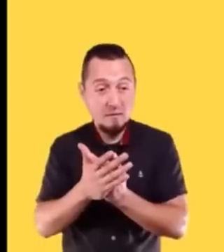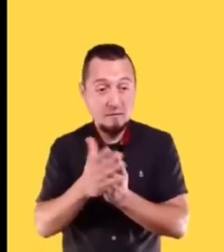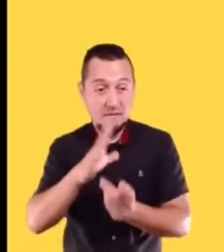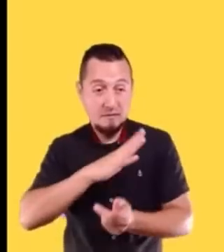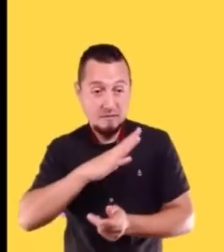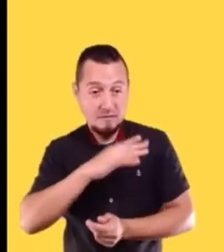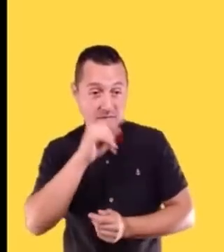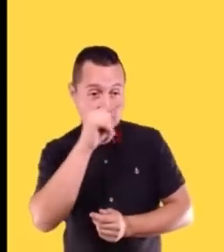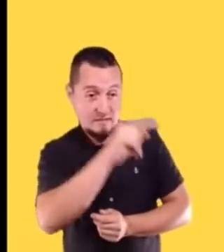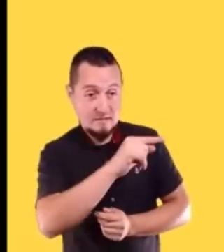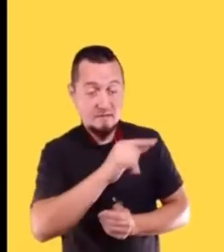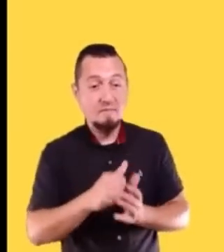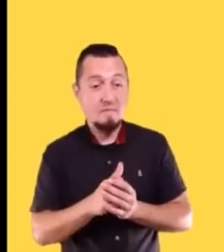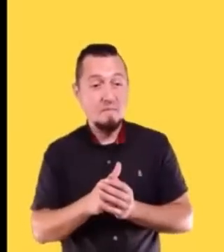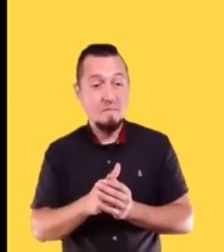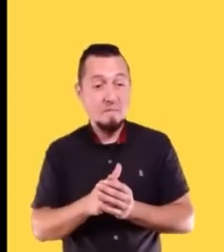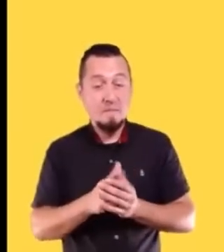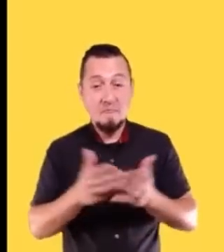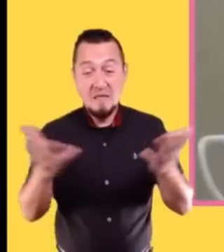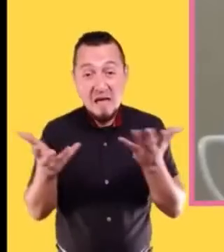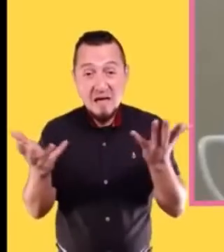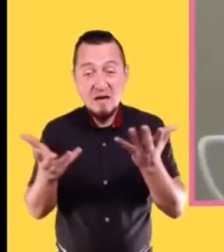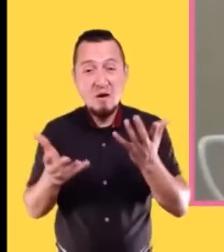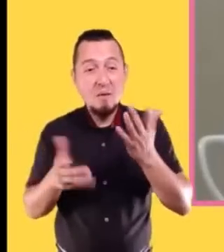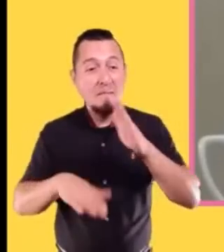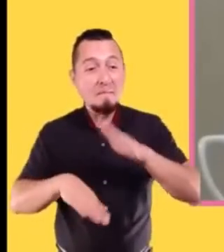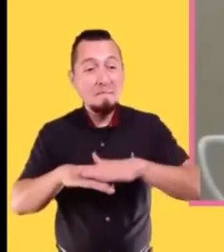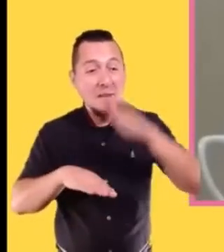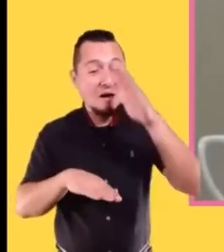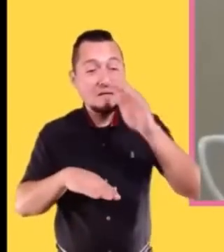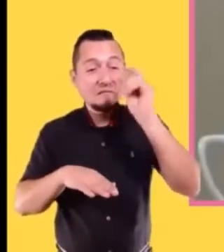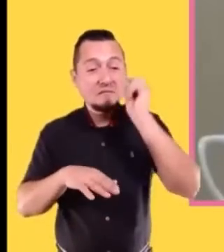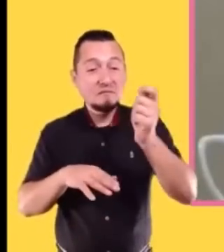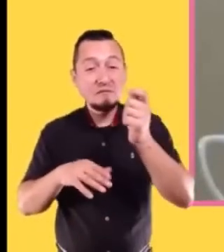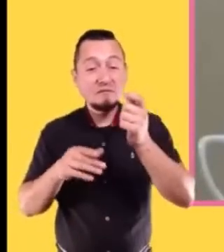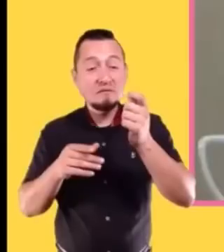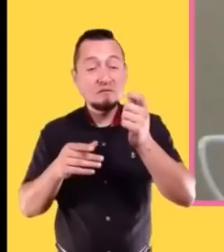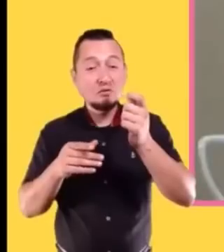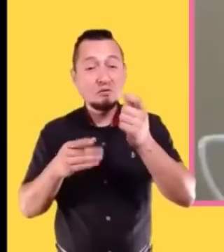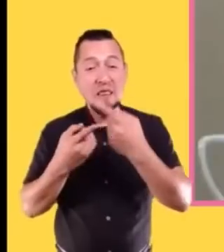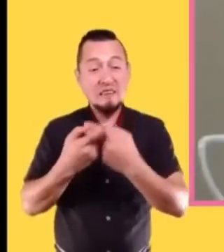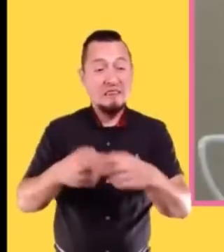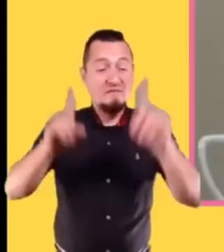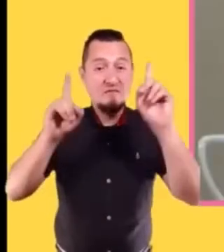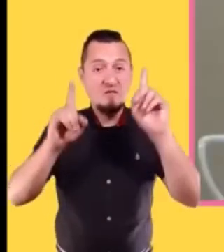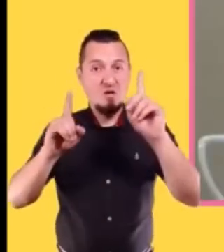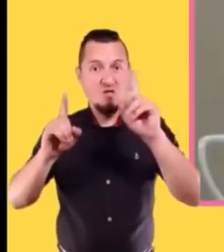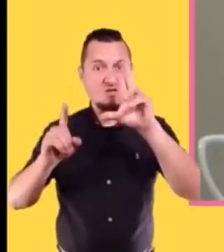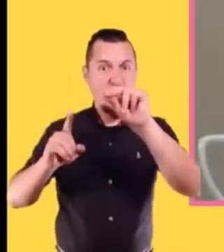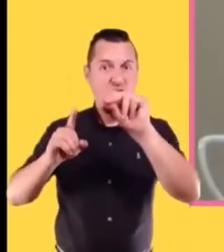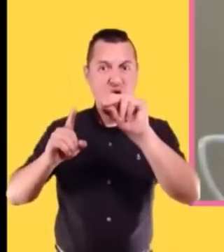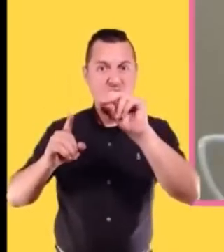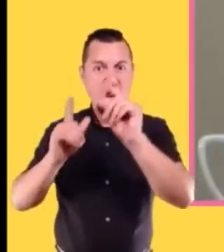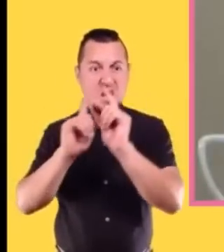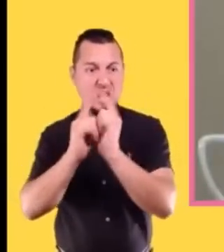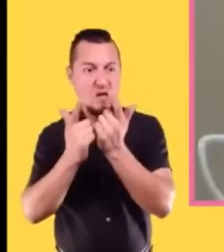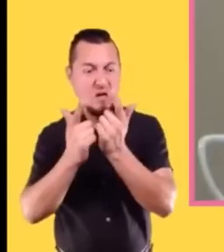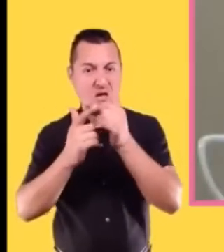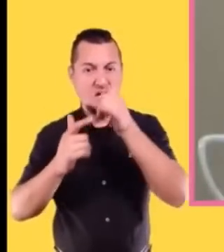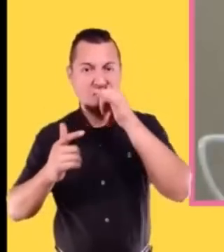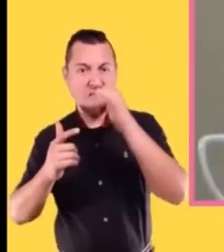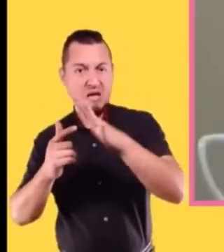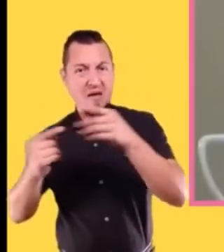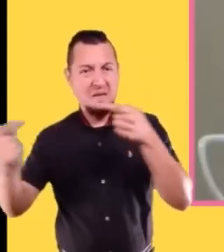gráfica. Entonces, nosotros no tenemos un diferendo de fondo con el gobierno federal